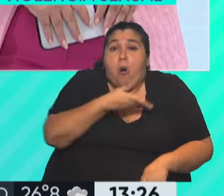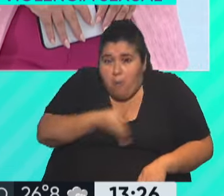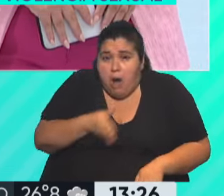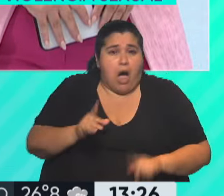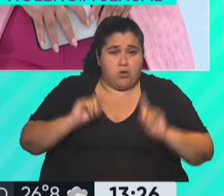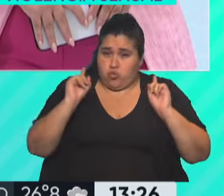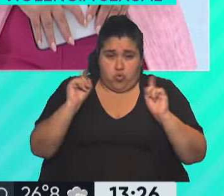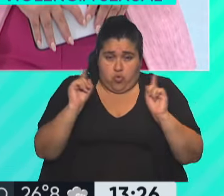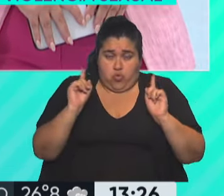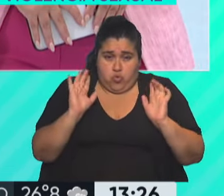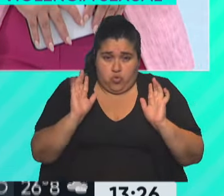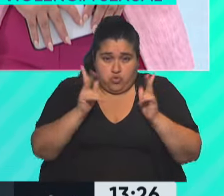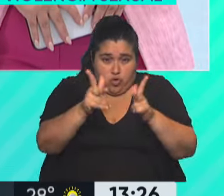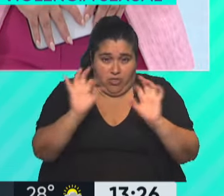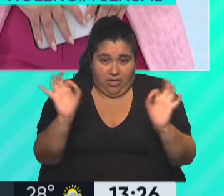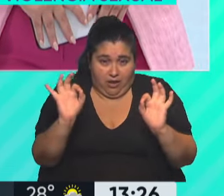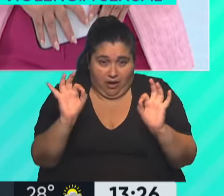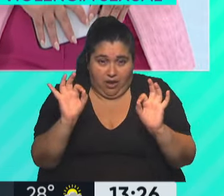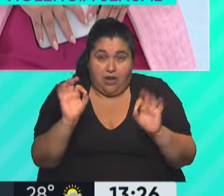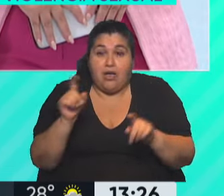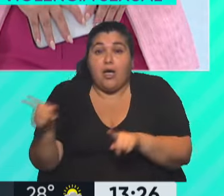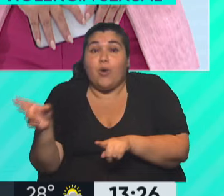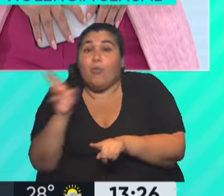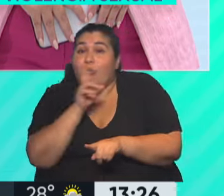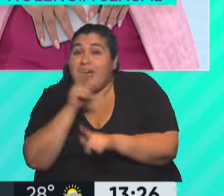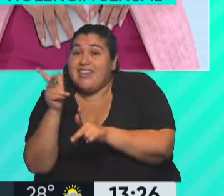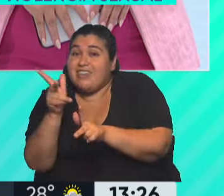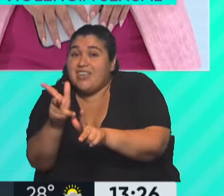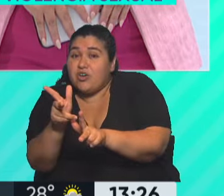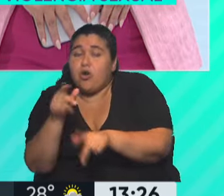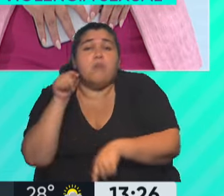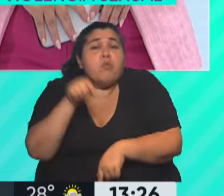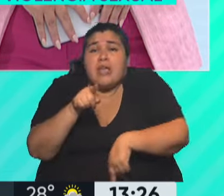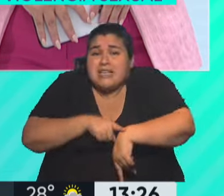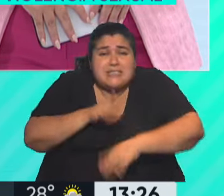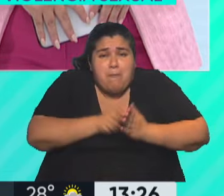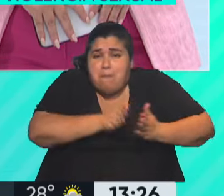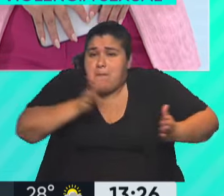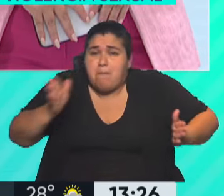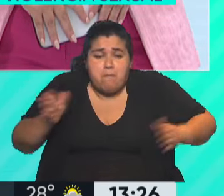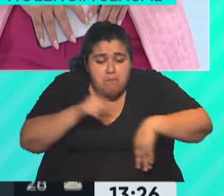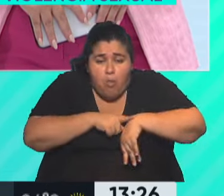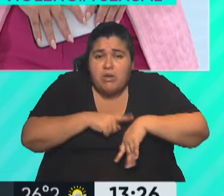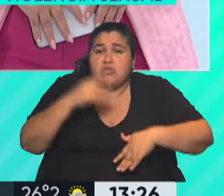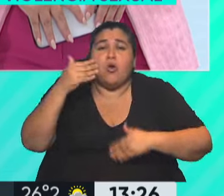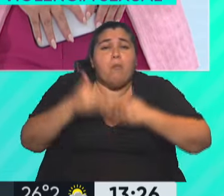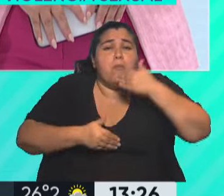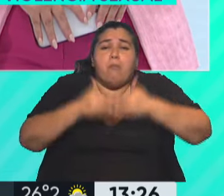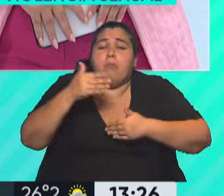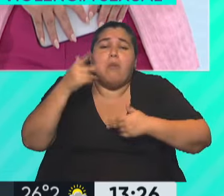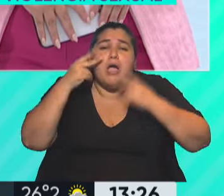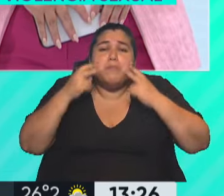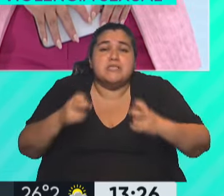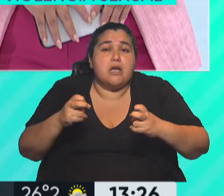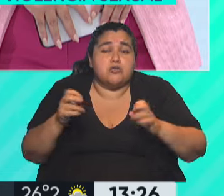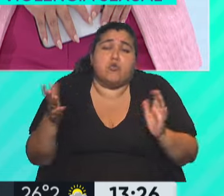dice que la denunciante, porque eso está en materia de investigación. Sí. Era materia de probanza,